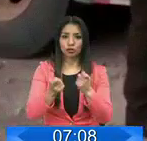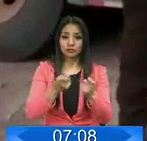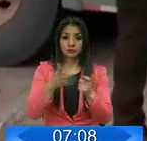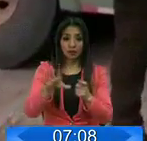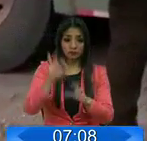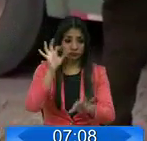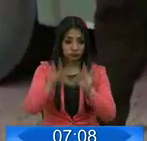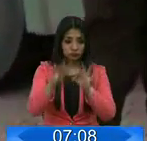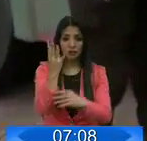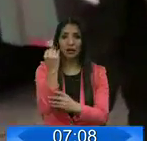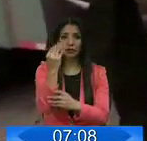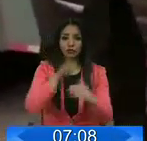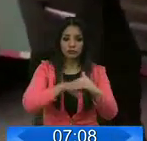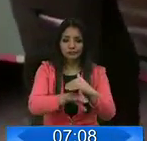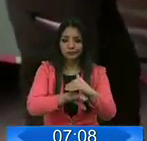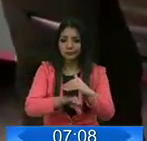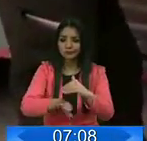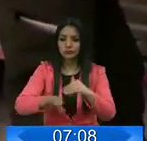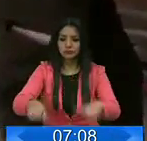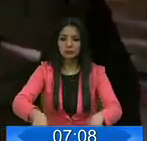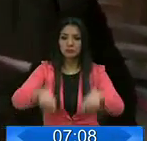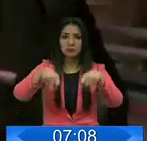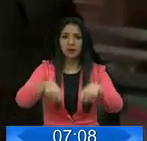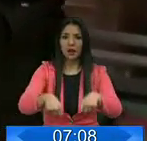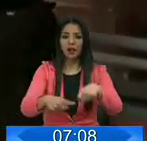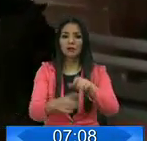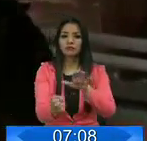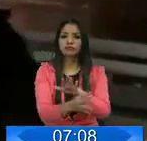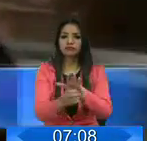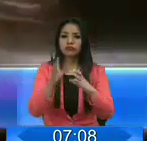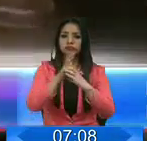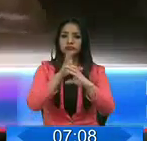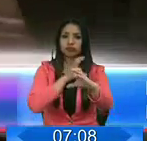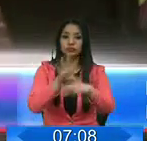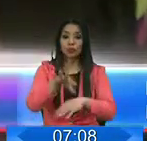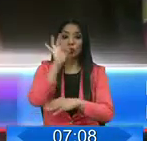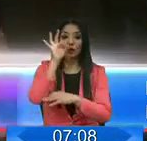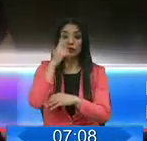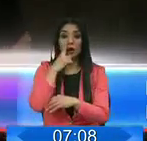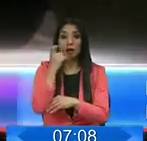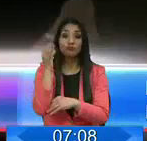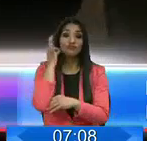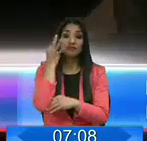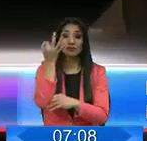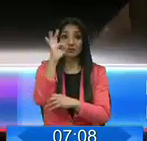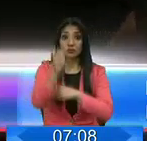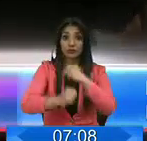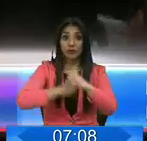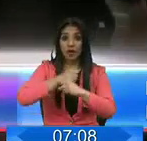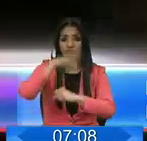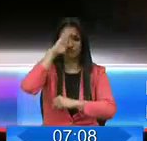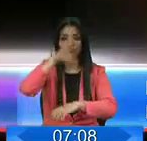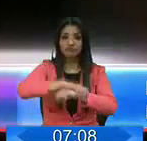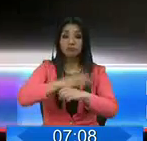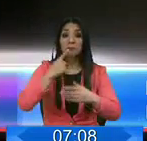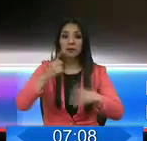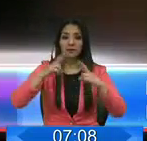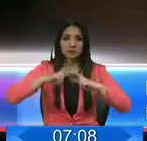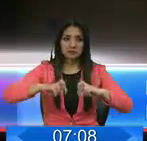droga ocultos en dos maletas dentro de la bodega de un bus. Un hombre y una mujer de 19 años de edad fueron detenidos para las investigaciones.